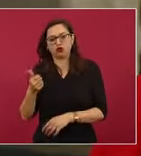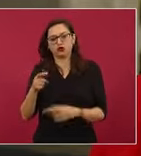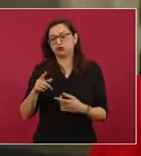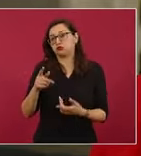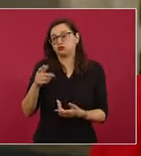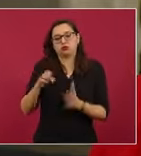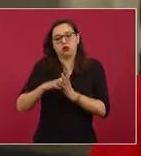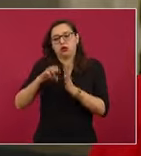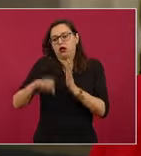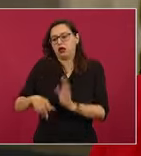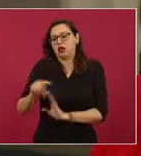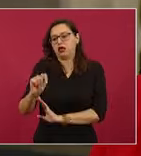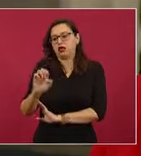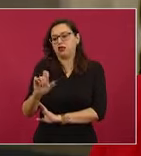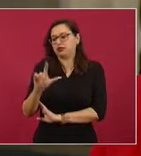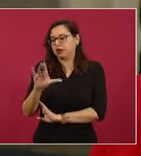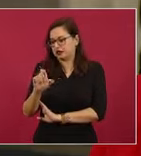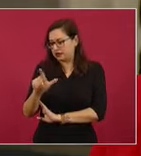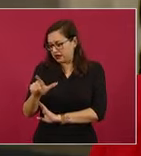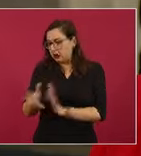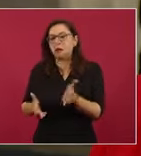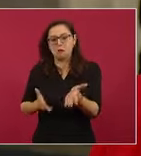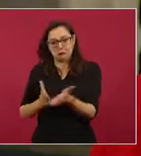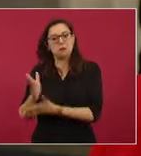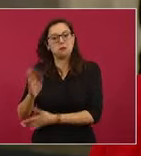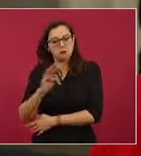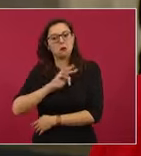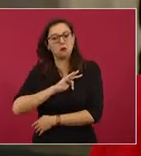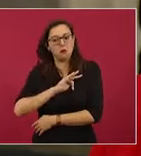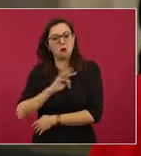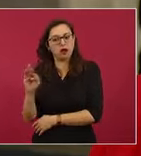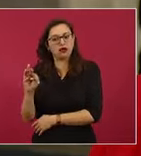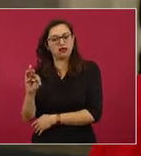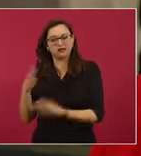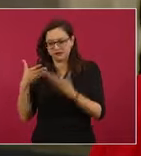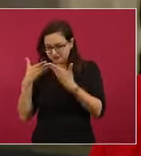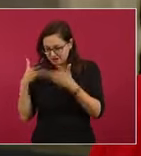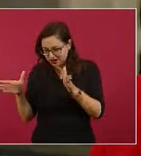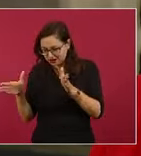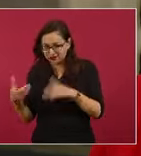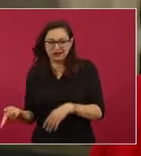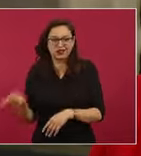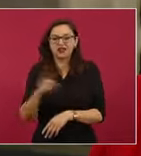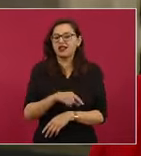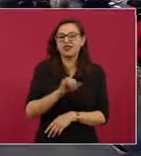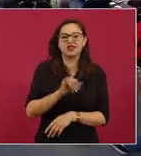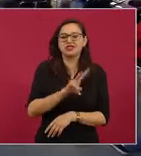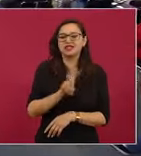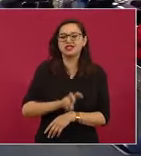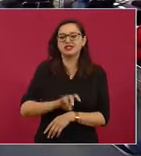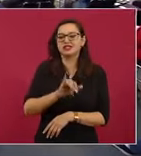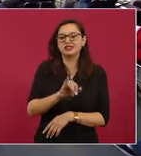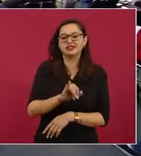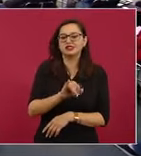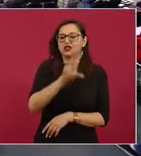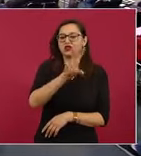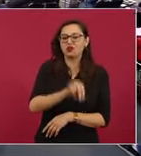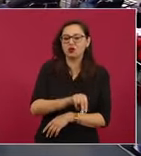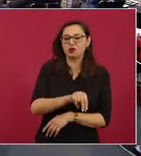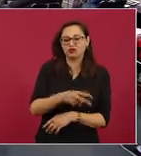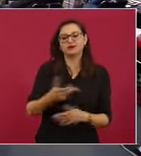Telcel, la red Infinitum, y sí hay acceso. Entonces, ahí se puede uno dar cuenta, ¿no? Los sí,